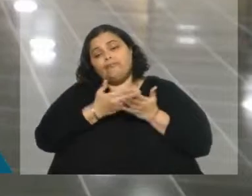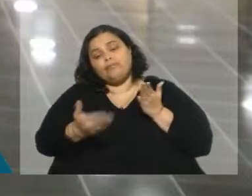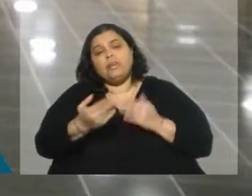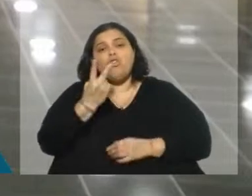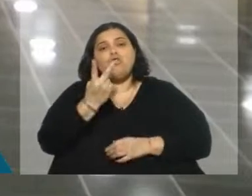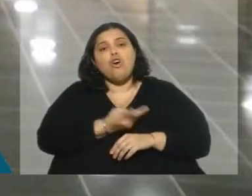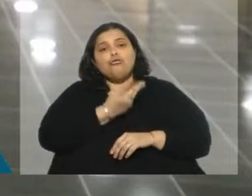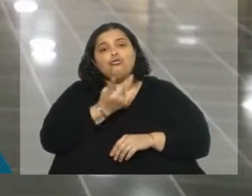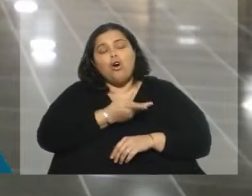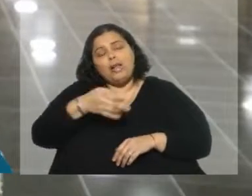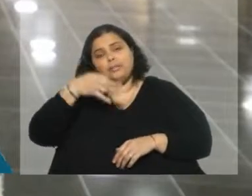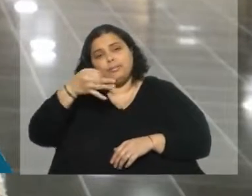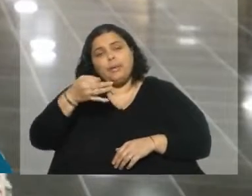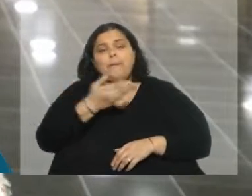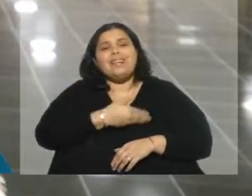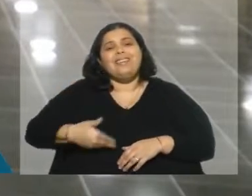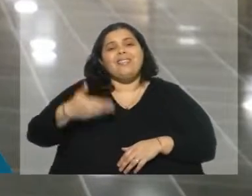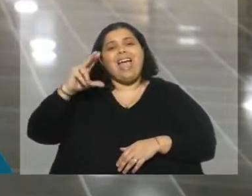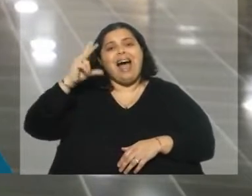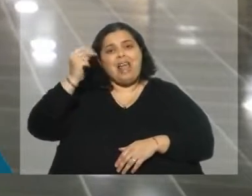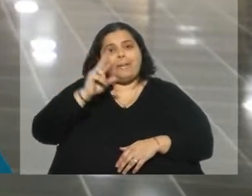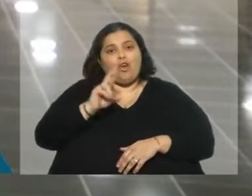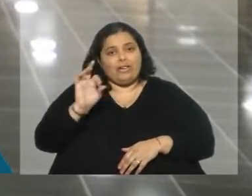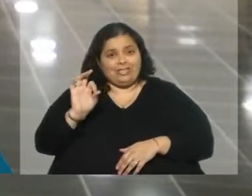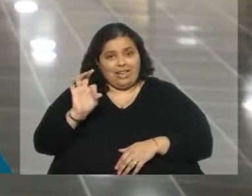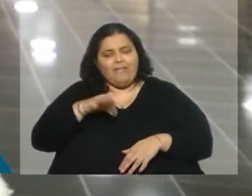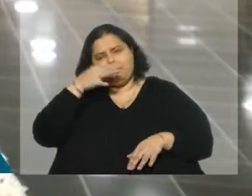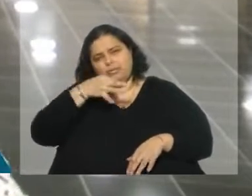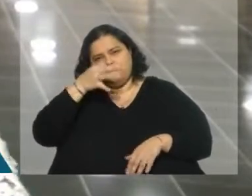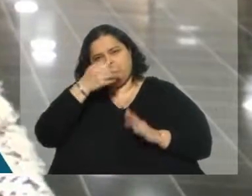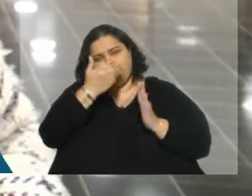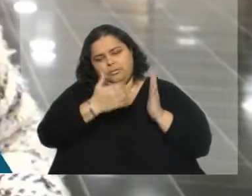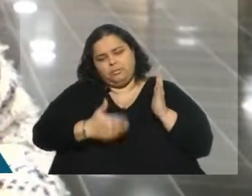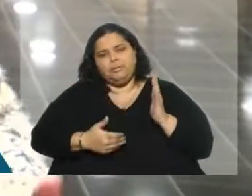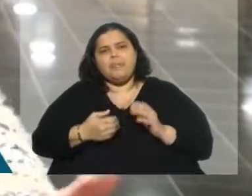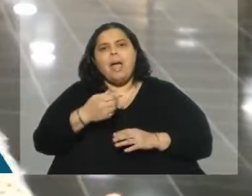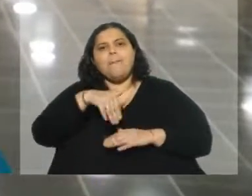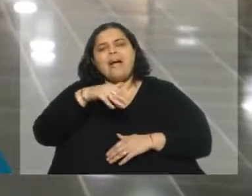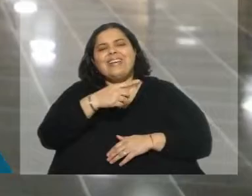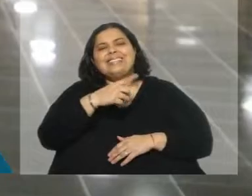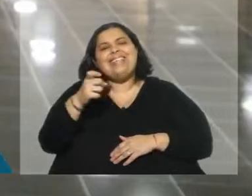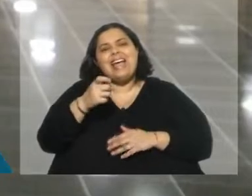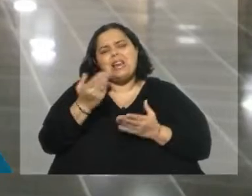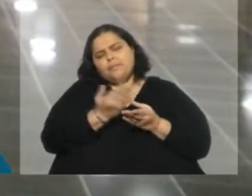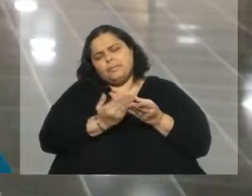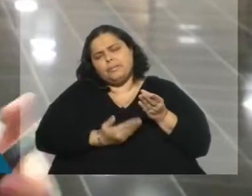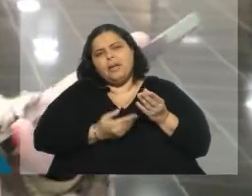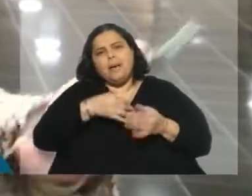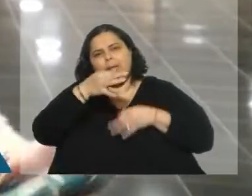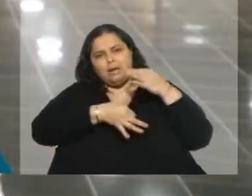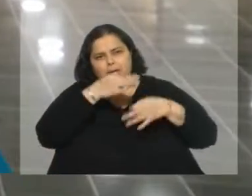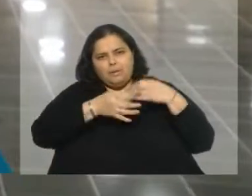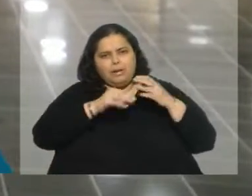del presidente de la red robert silva con más de 100 exposiciones con más de 100 folios en donde se